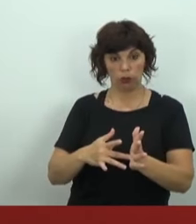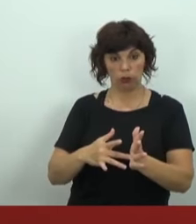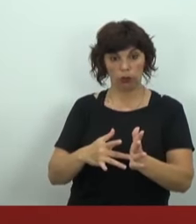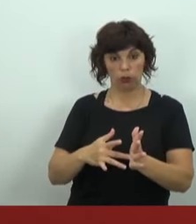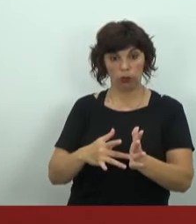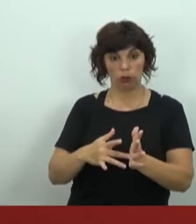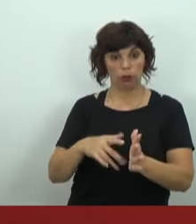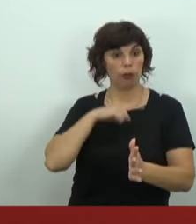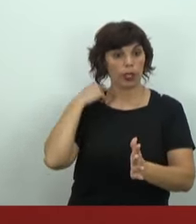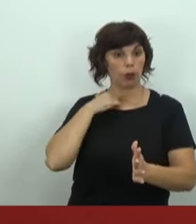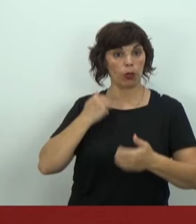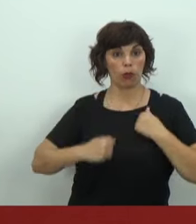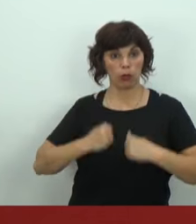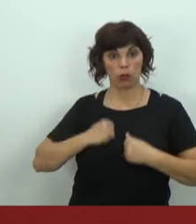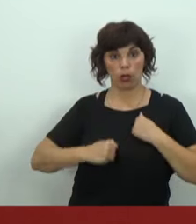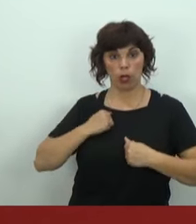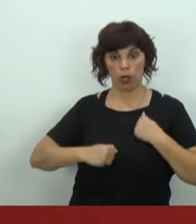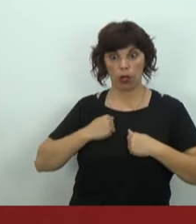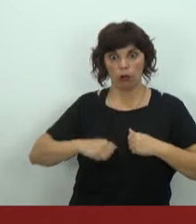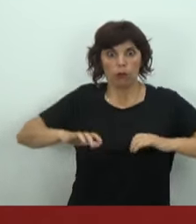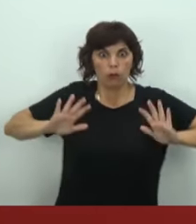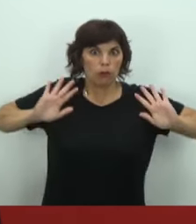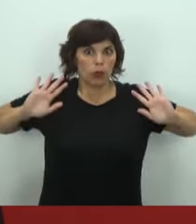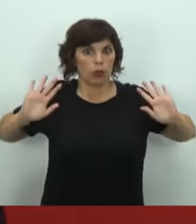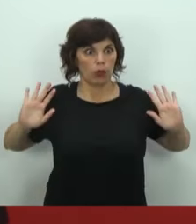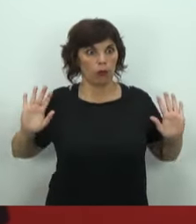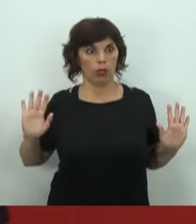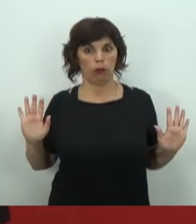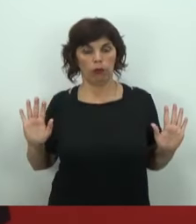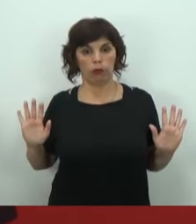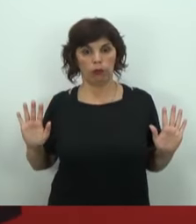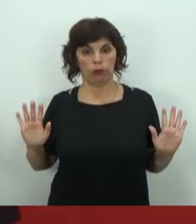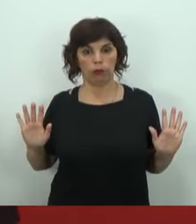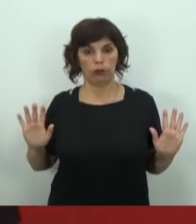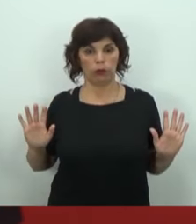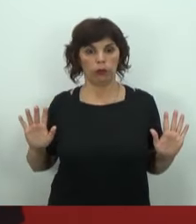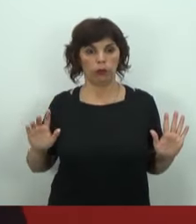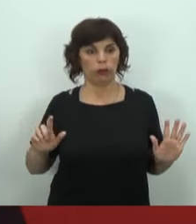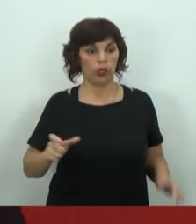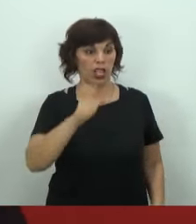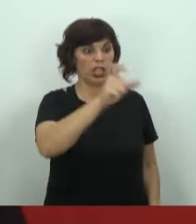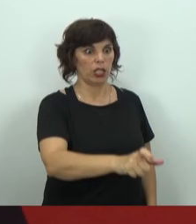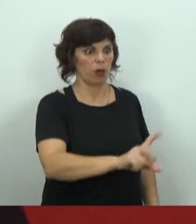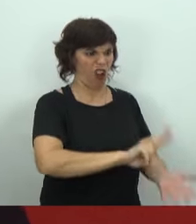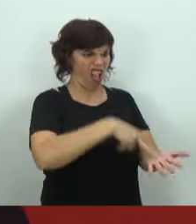nos lava de todo pecado, de repente esa hermana endemoniada